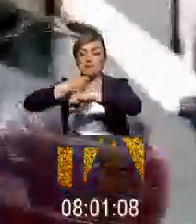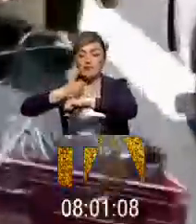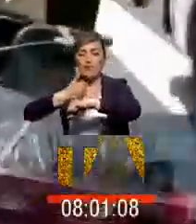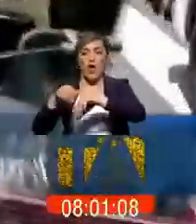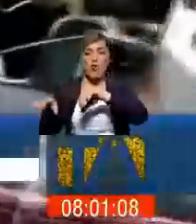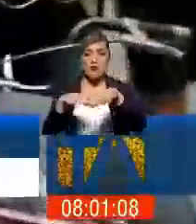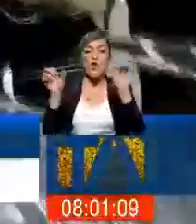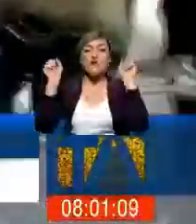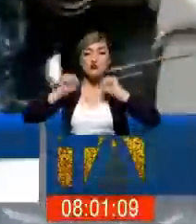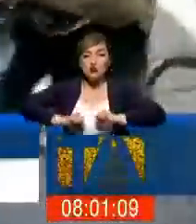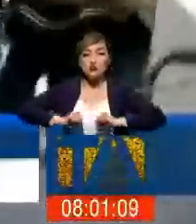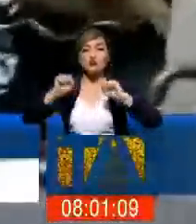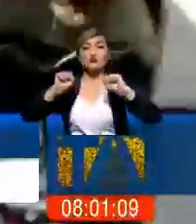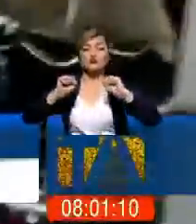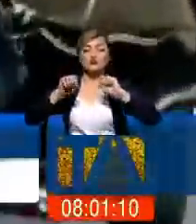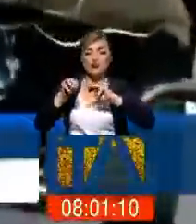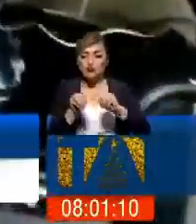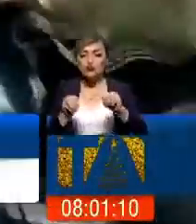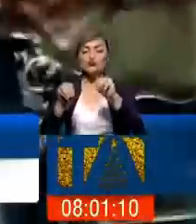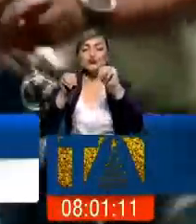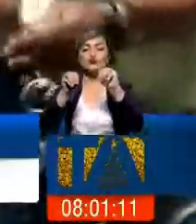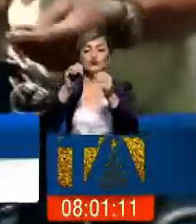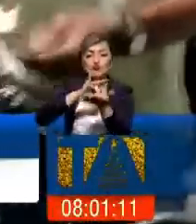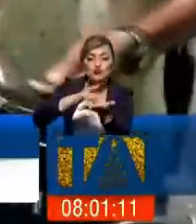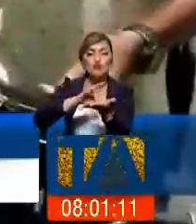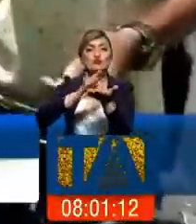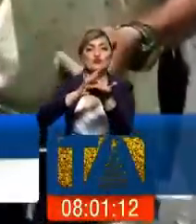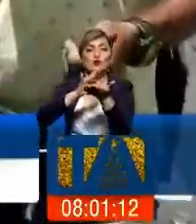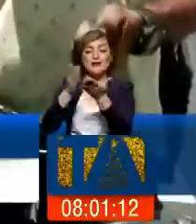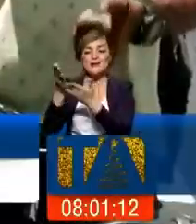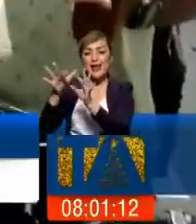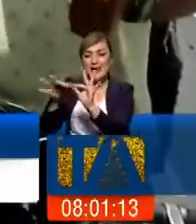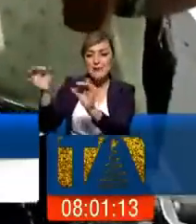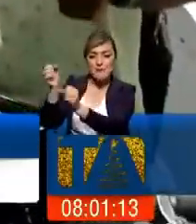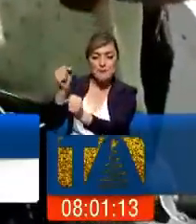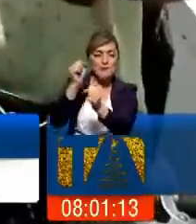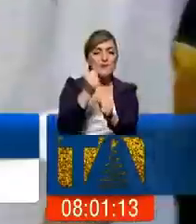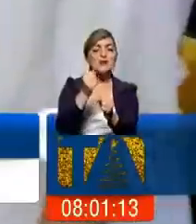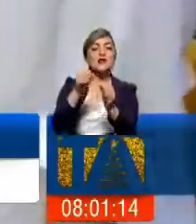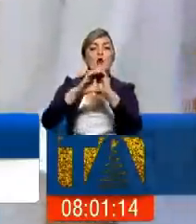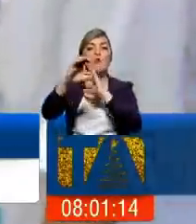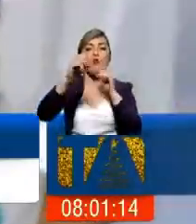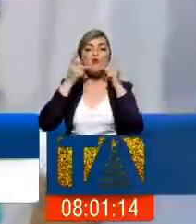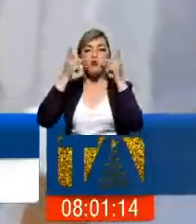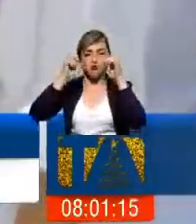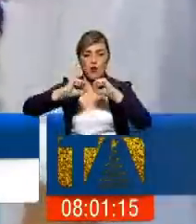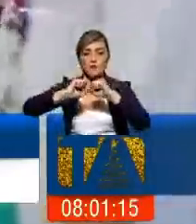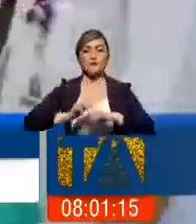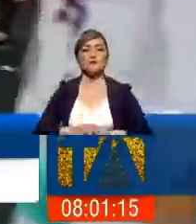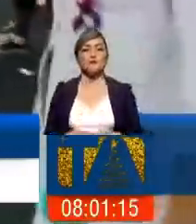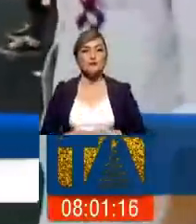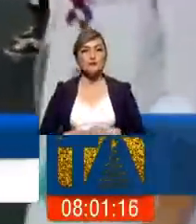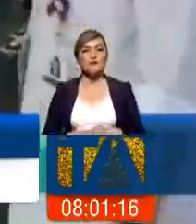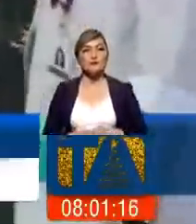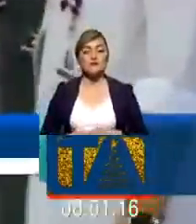sus actividades, igual que los supermercados, farmacias, servicios de limpieza y transporte público. No obstante,